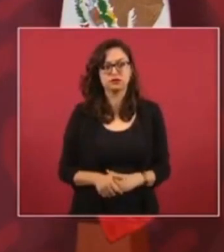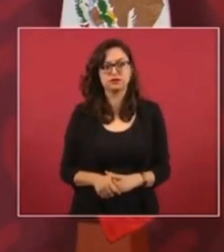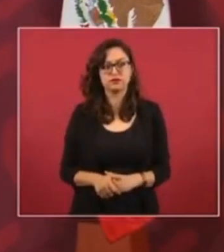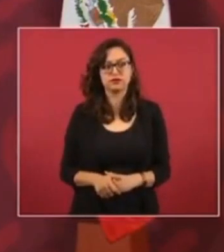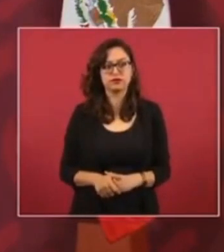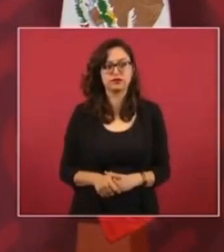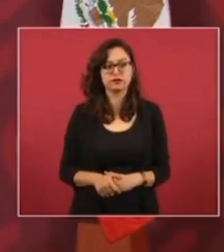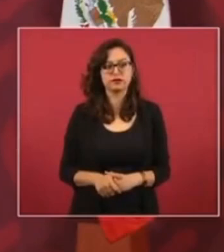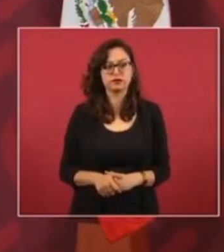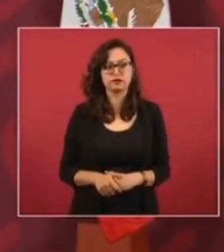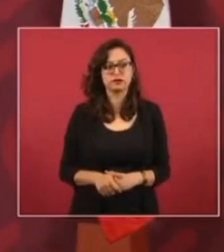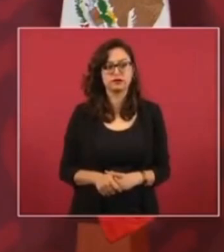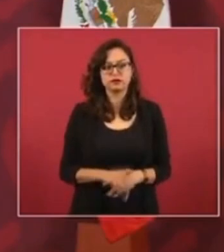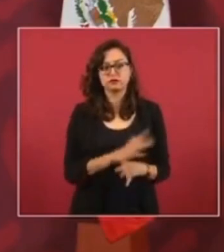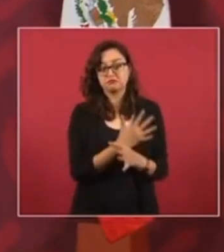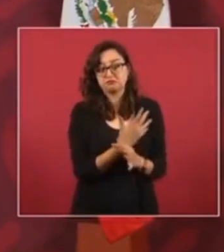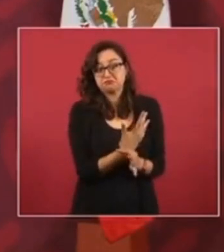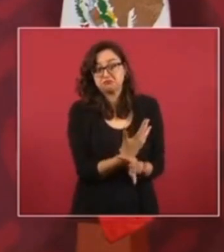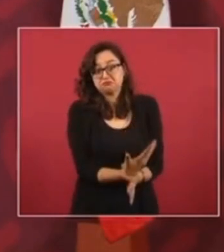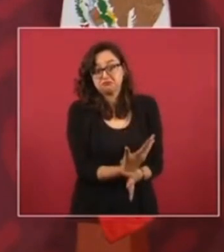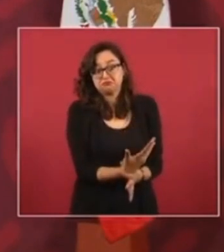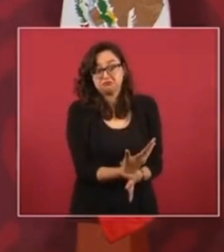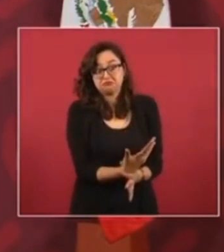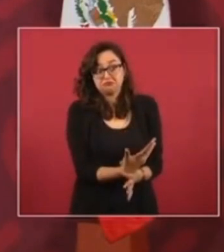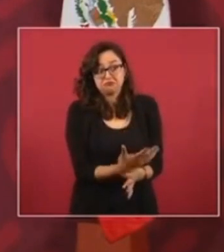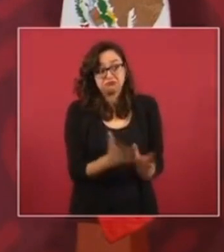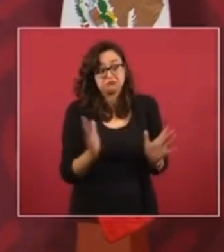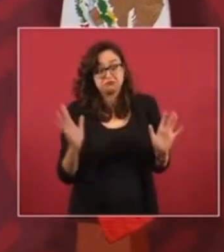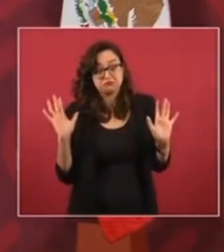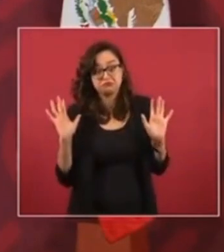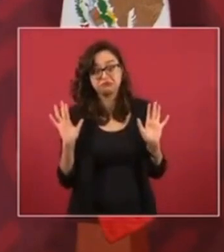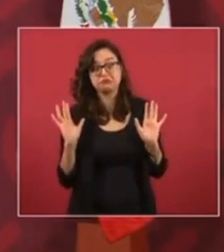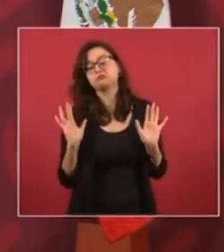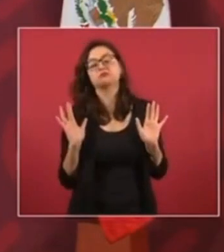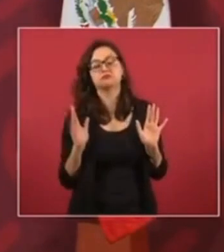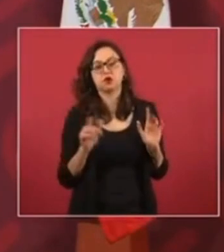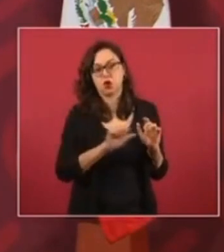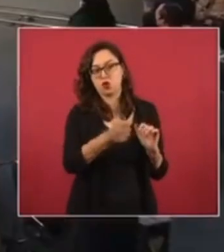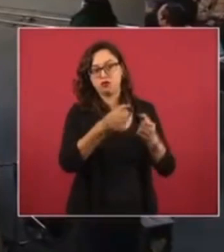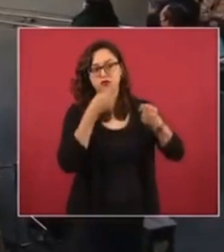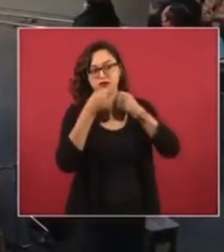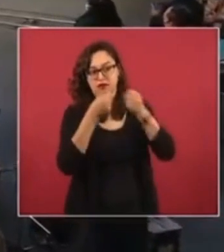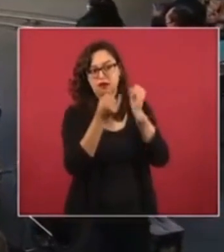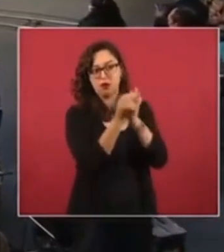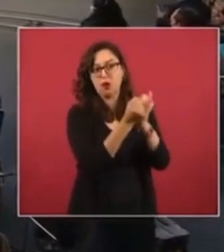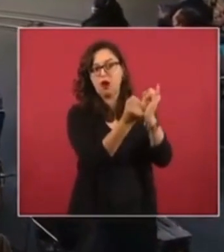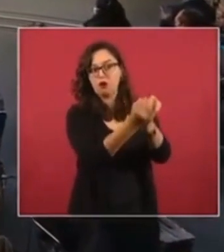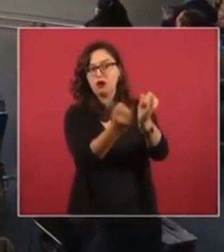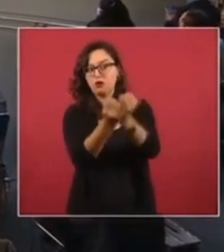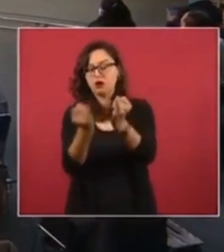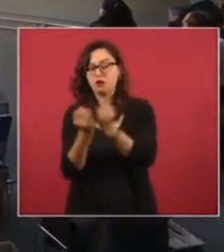Amigos y amigas, vamos a ir a una sesión de la Comisión Permanente. Vamos a escuchar a la diputada Yeiko